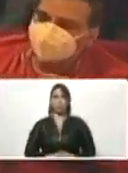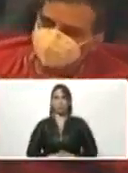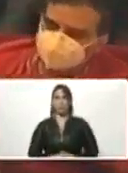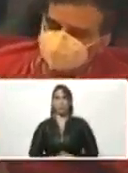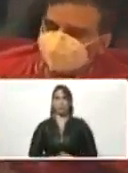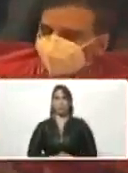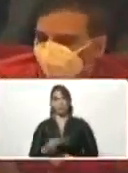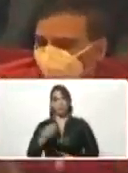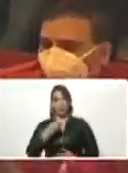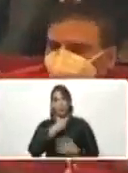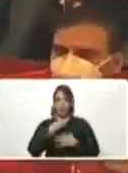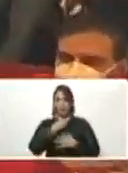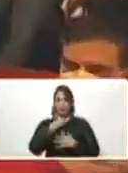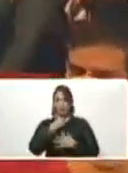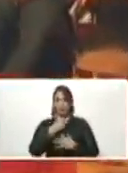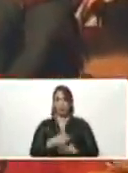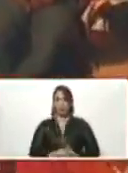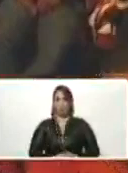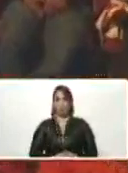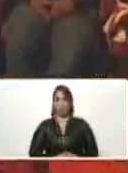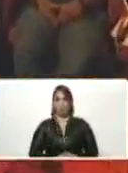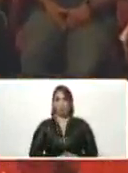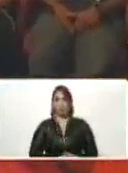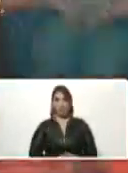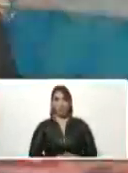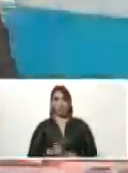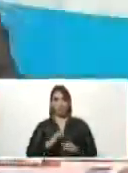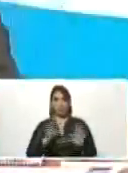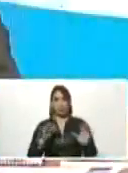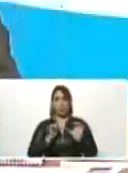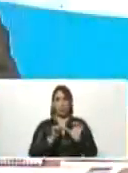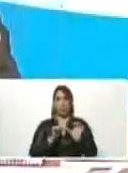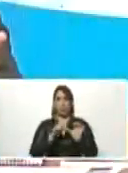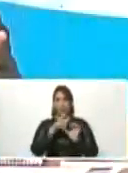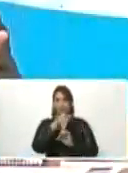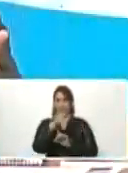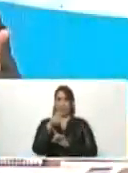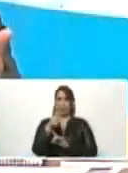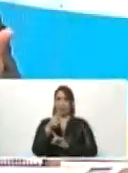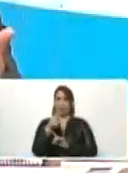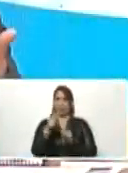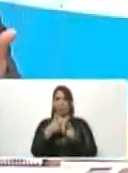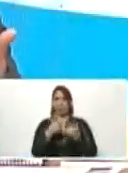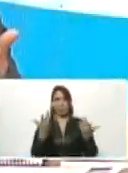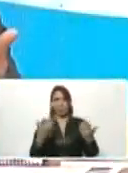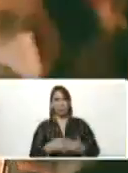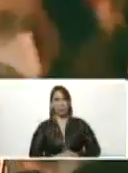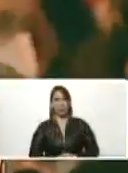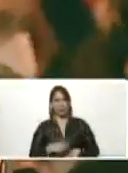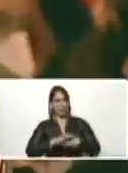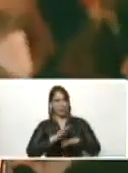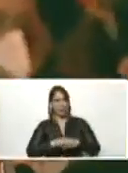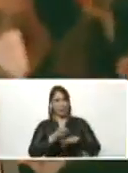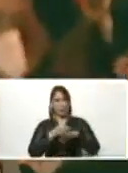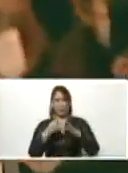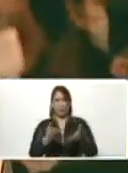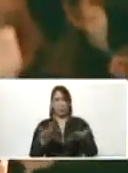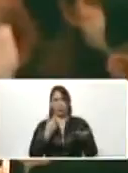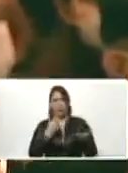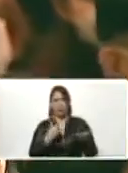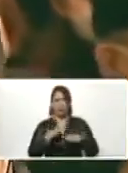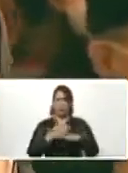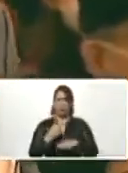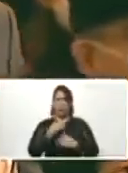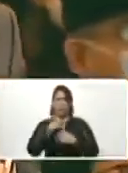Más derecho, más para acá. Claro, porque después queda esta grabación y entonces, ¿qué pasa con el ministro? Dicen, ¿por qué tiene